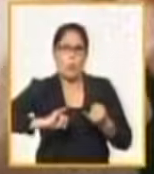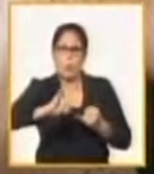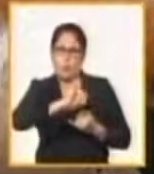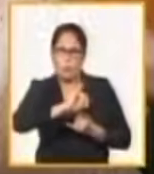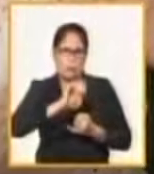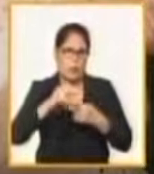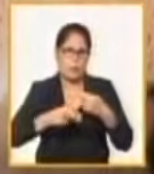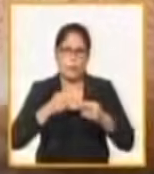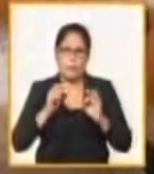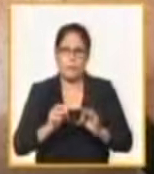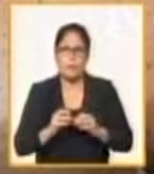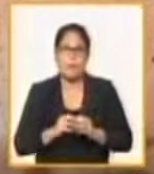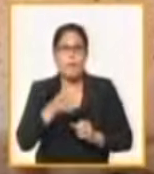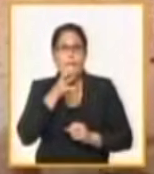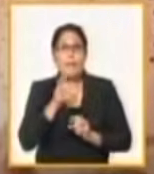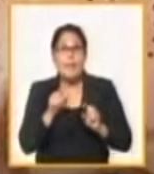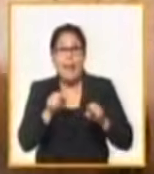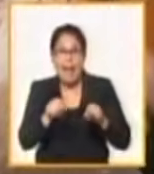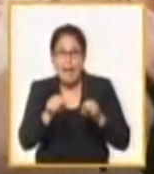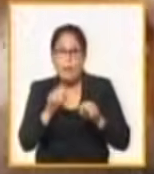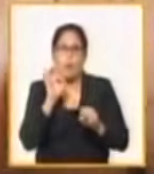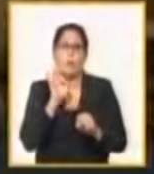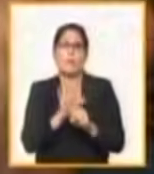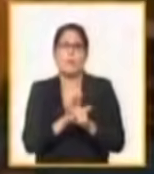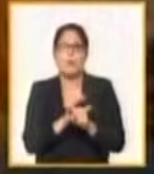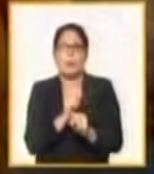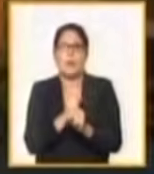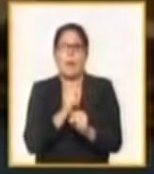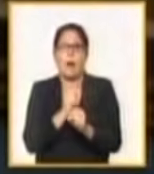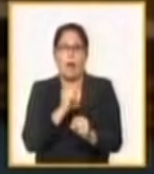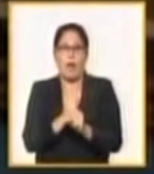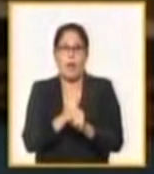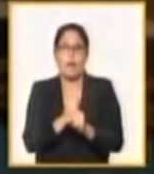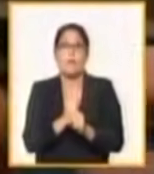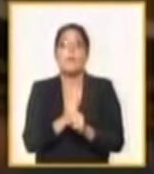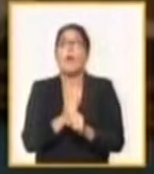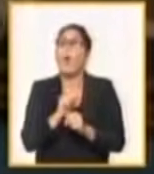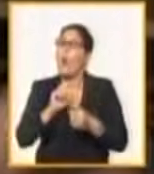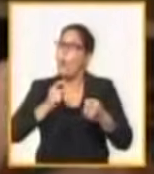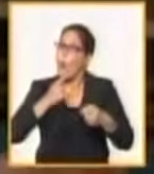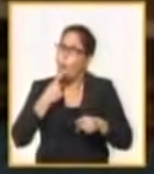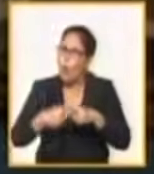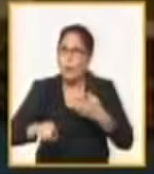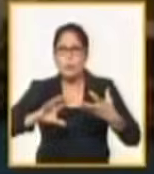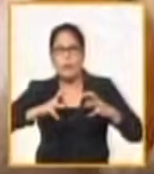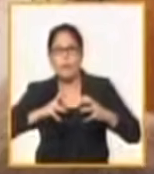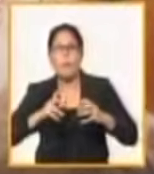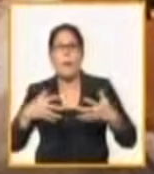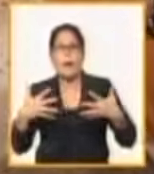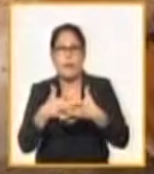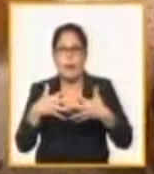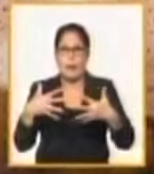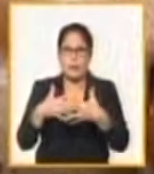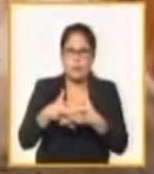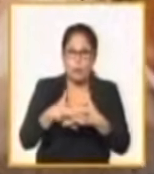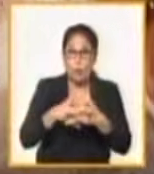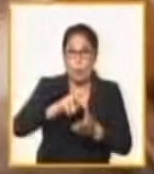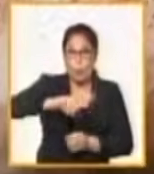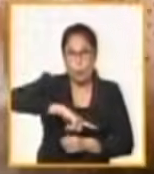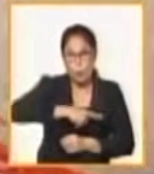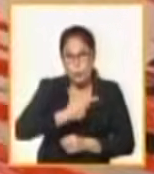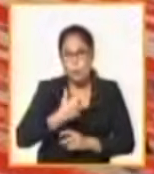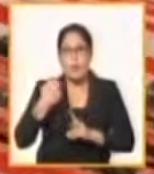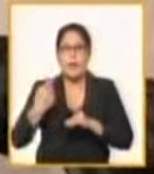haciendo. Él vio ahí y abrió el camino de una nueva manera de ver la relación entre cultura